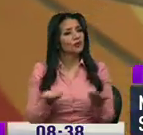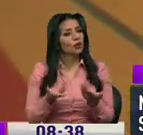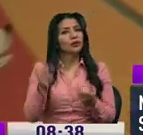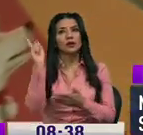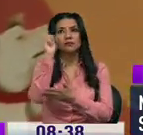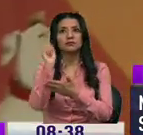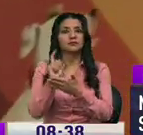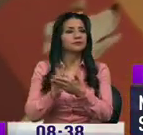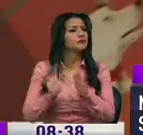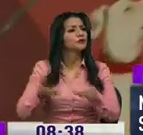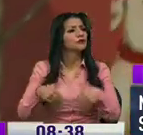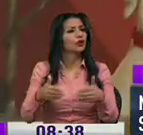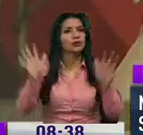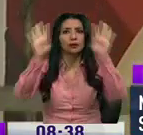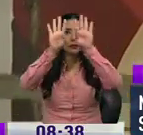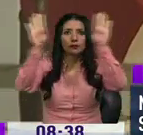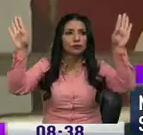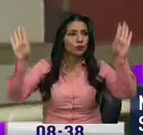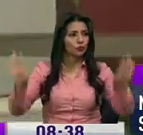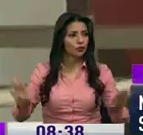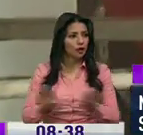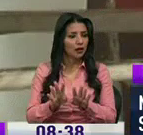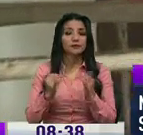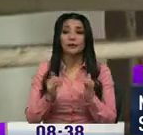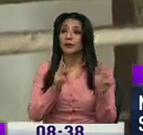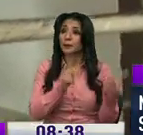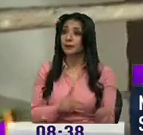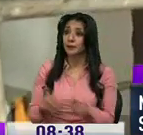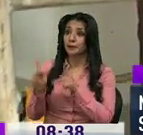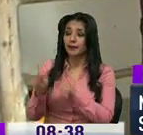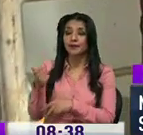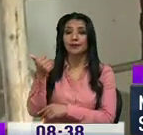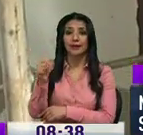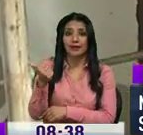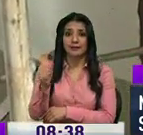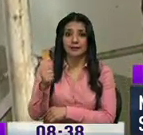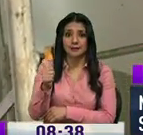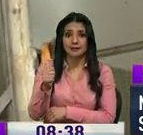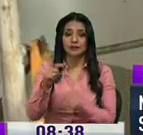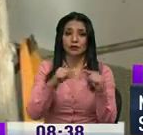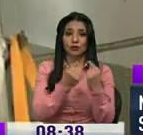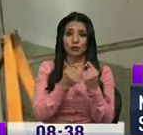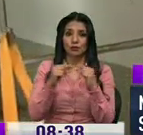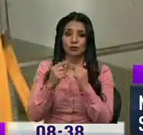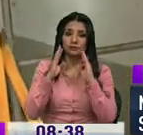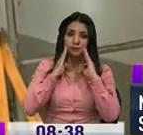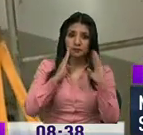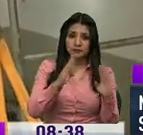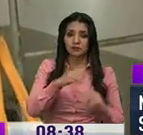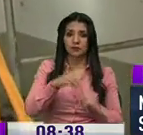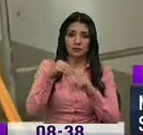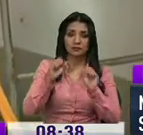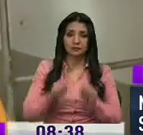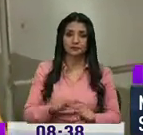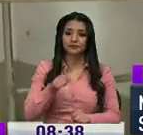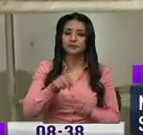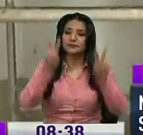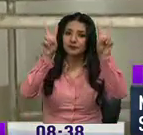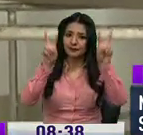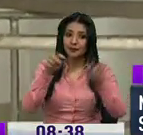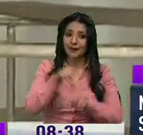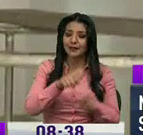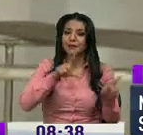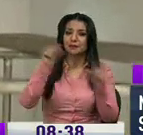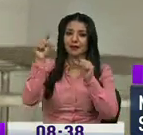realizar este tipo de mural? Bueno, tenemos planificado realizar 10 murales de los 10 grupos de atención prioritaria. Aquí lo tenemos el grupo de